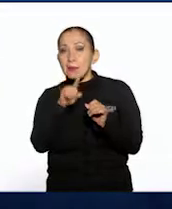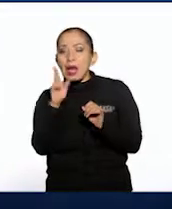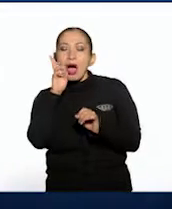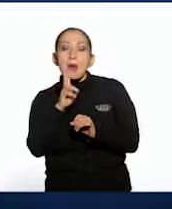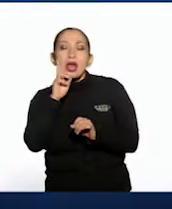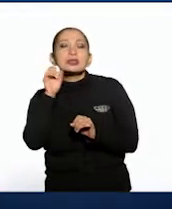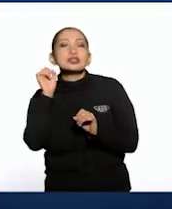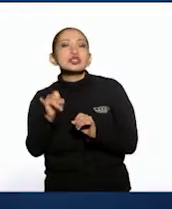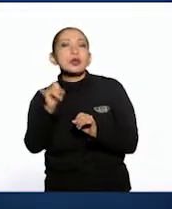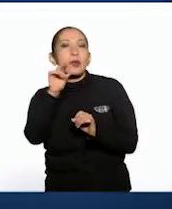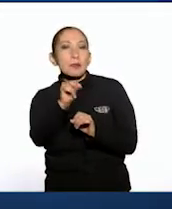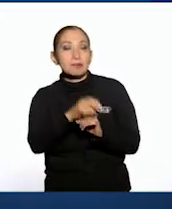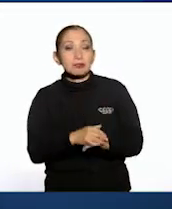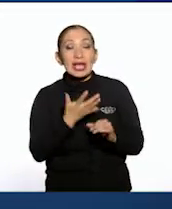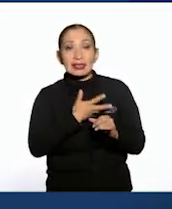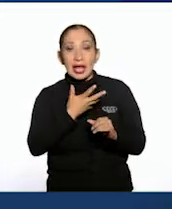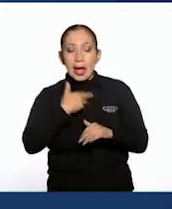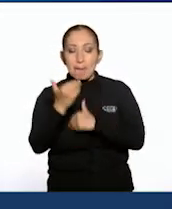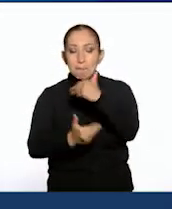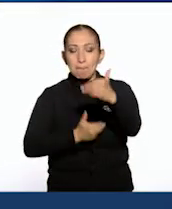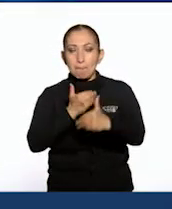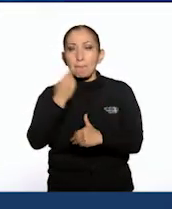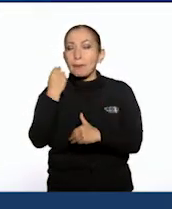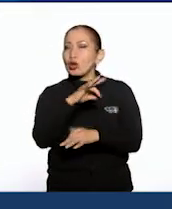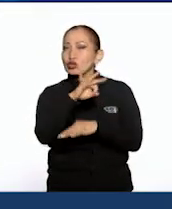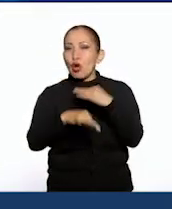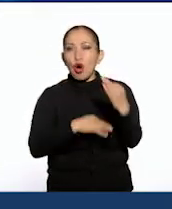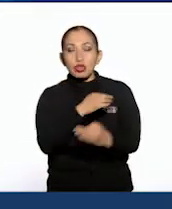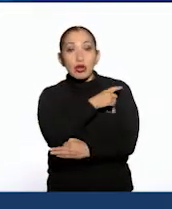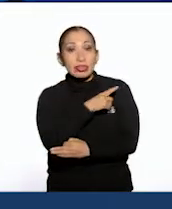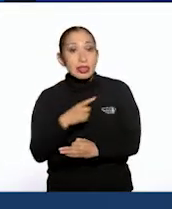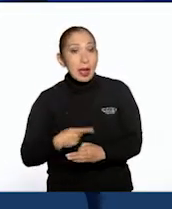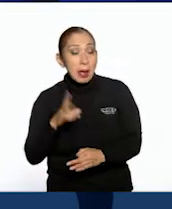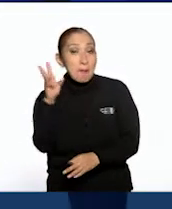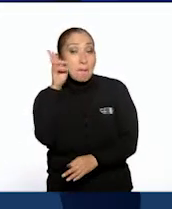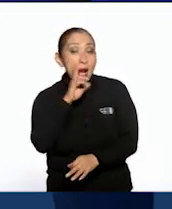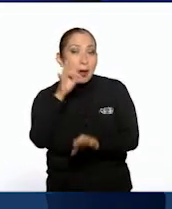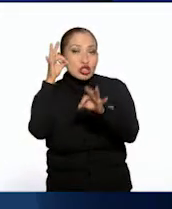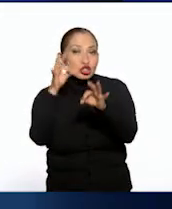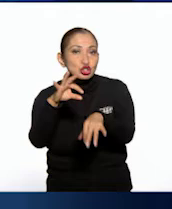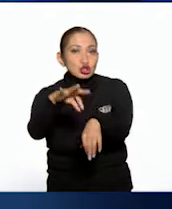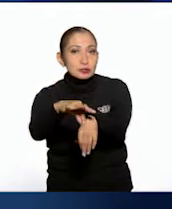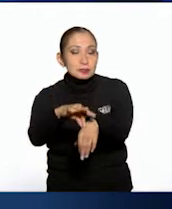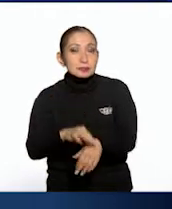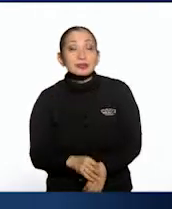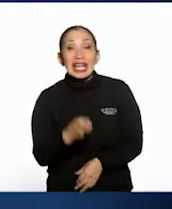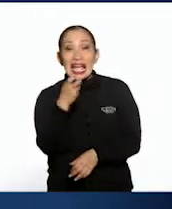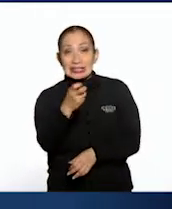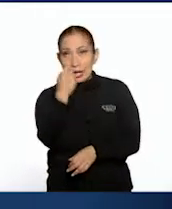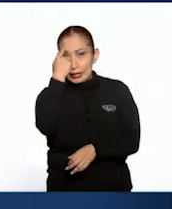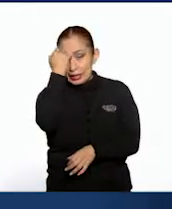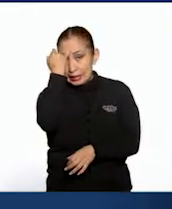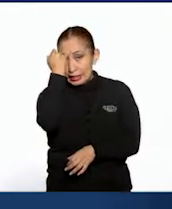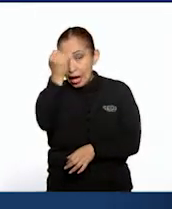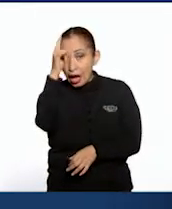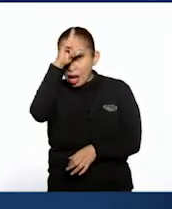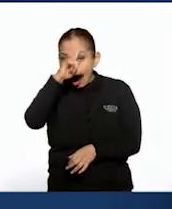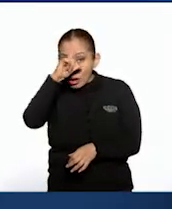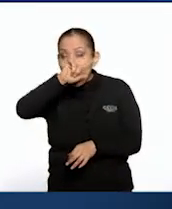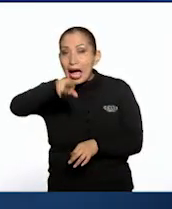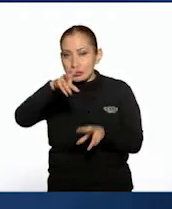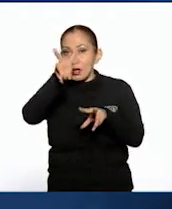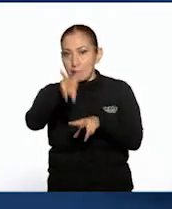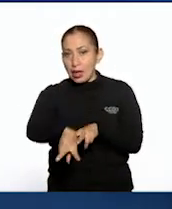probar. Así se tiene un proceso en el que todo tiene que estar demostrado. Este razonamiento lógico es